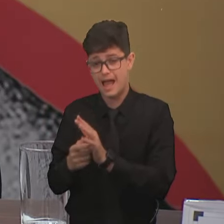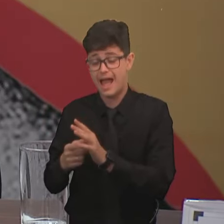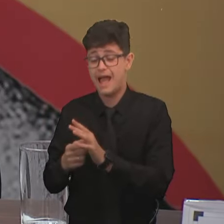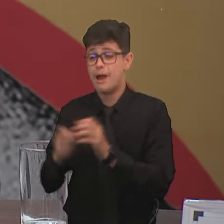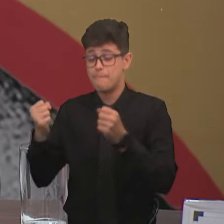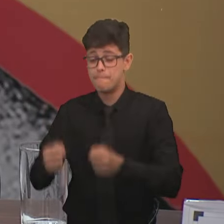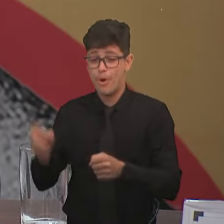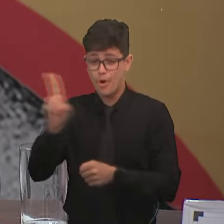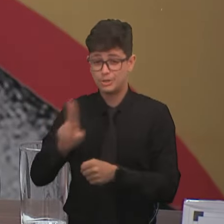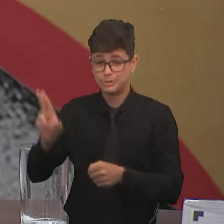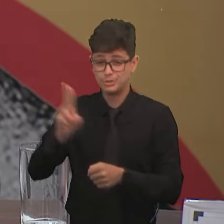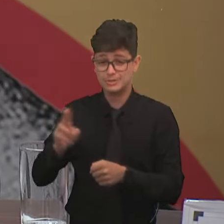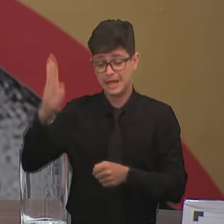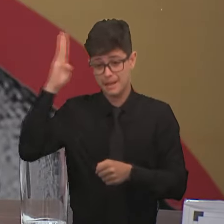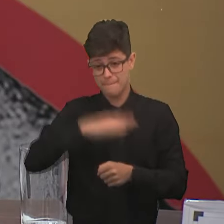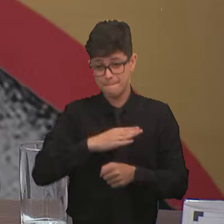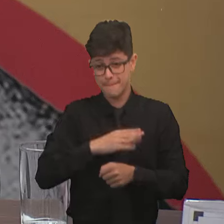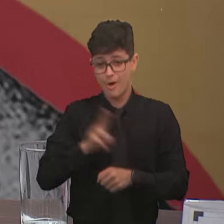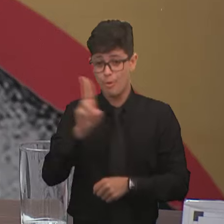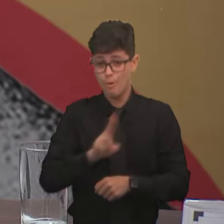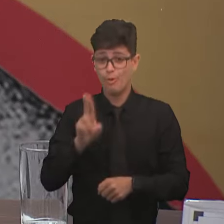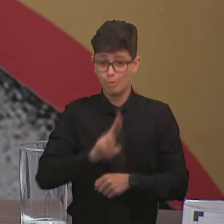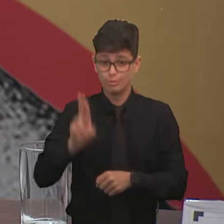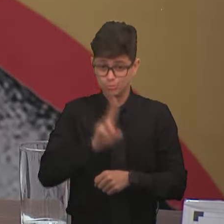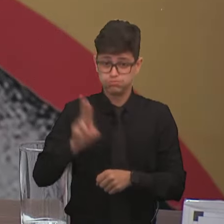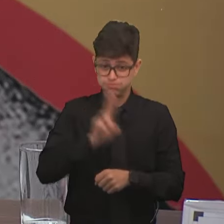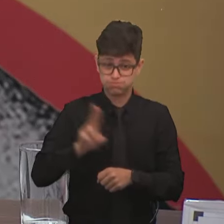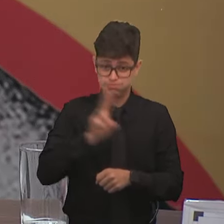de manera abusiva,